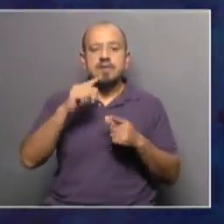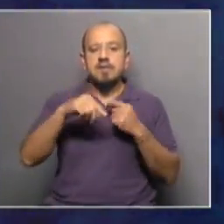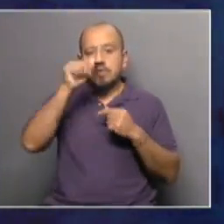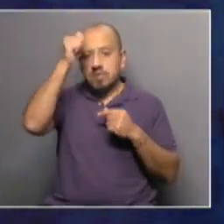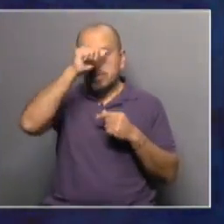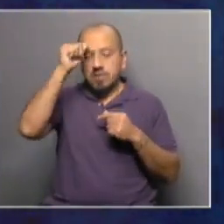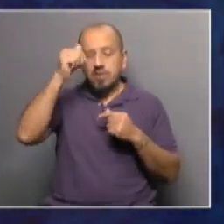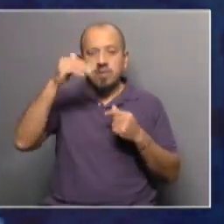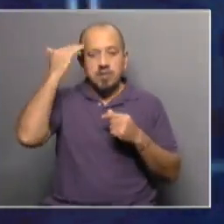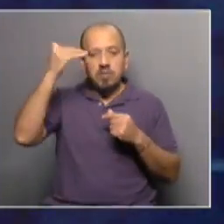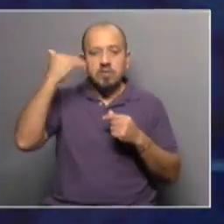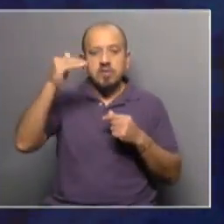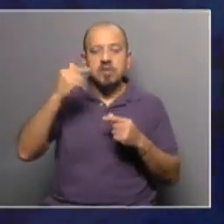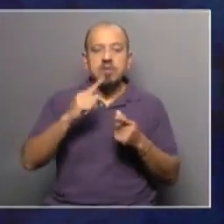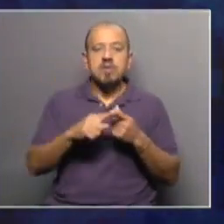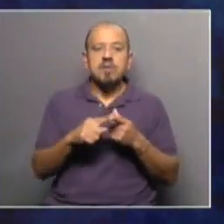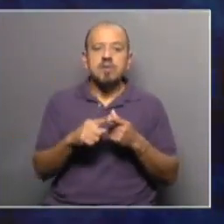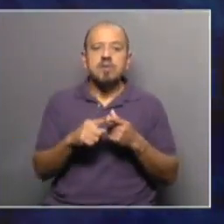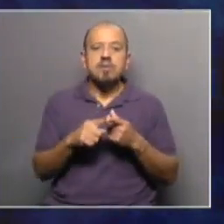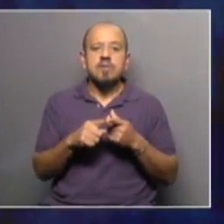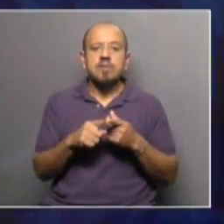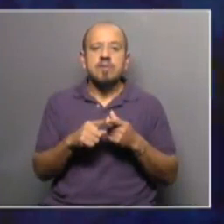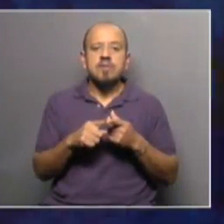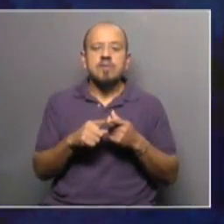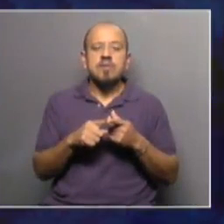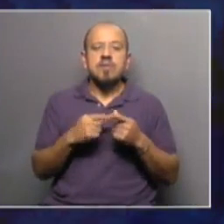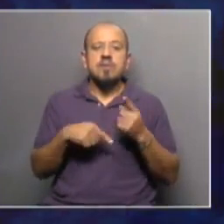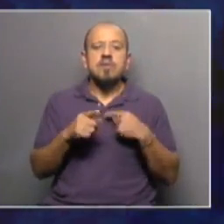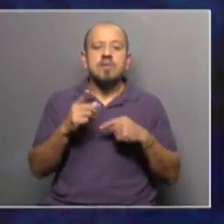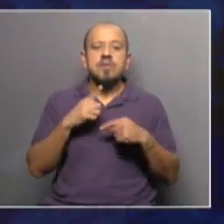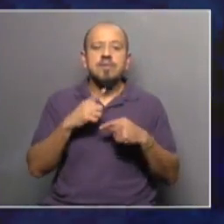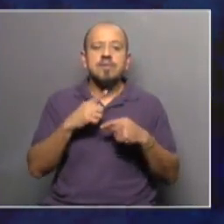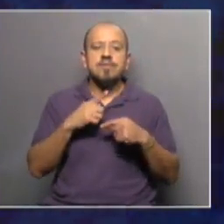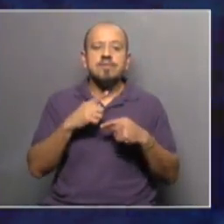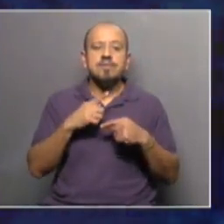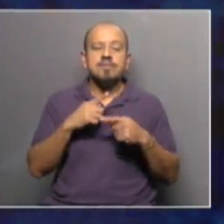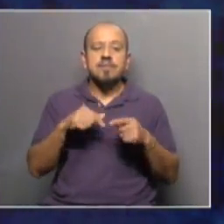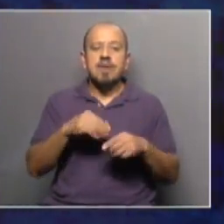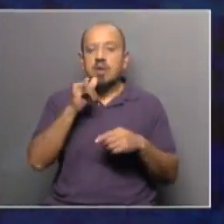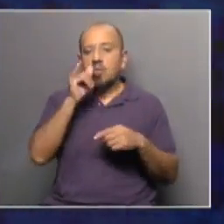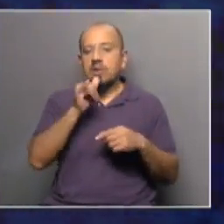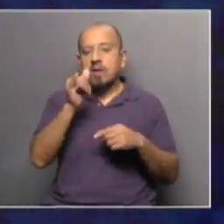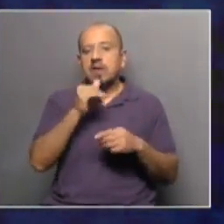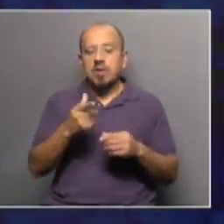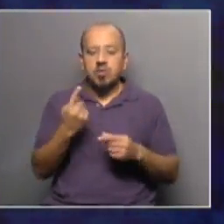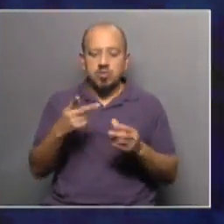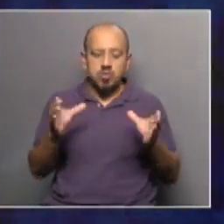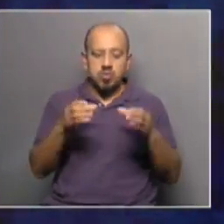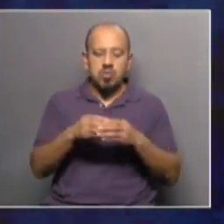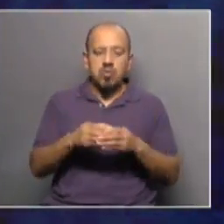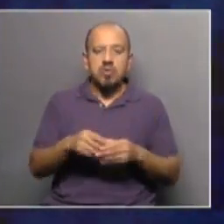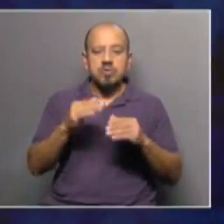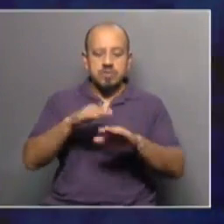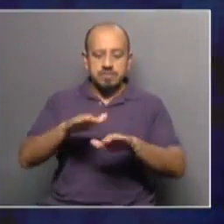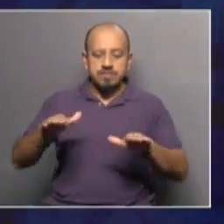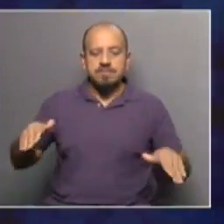una gran docente y bueno, integrante de Canciones para no dormir la siesta y de Cantacuentos, dos agrupaciones de música infantil